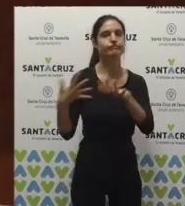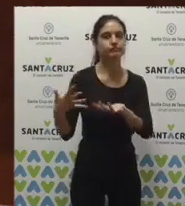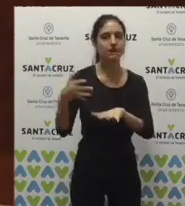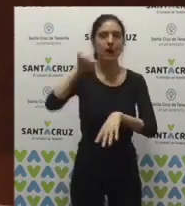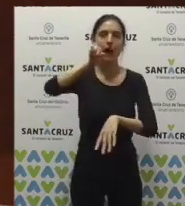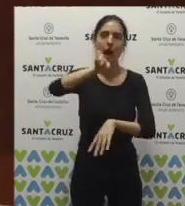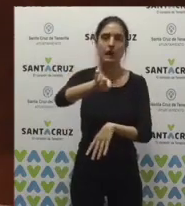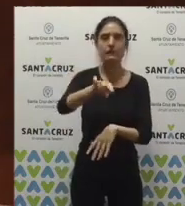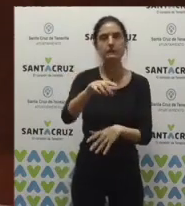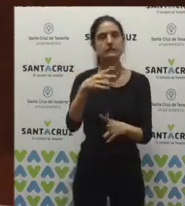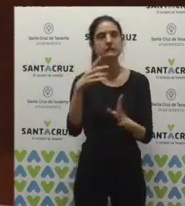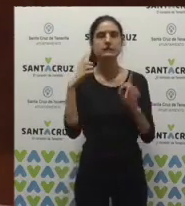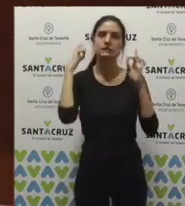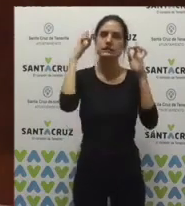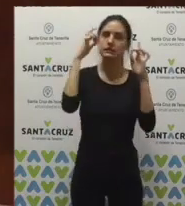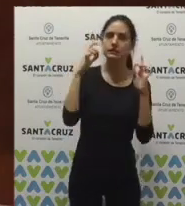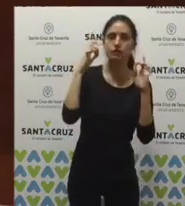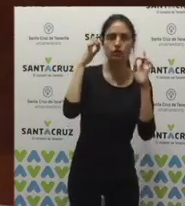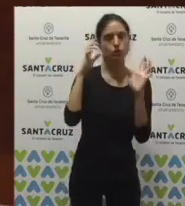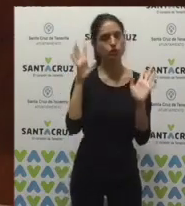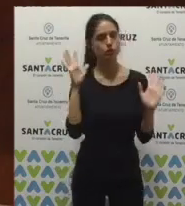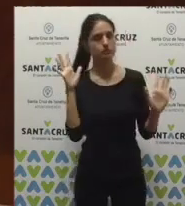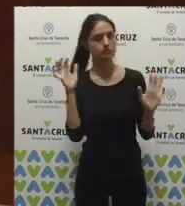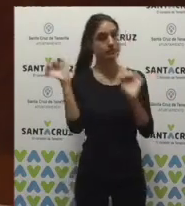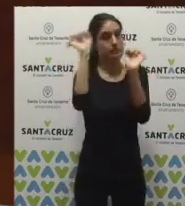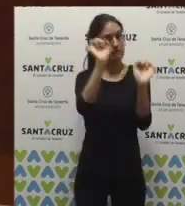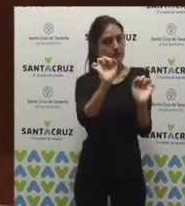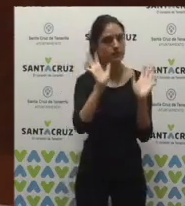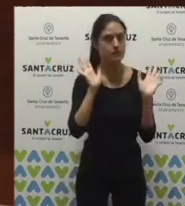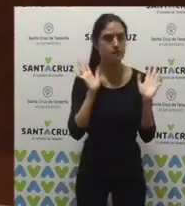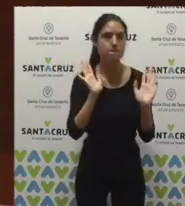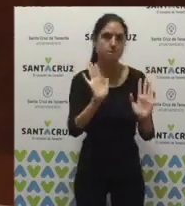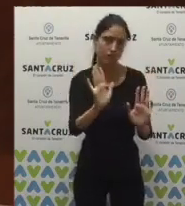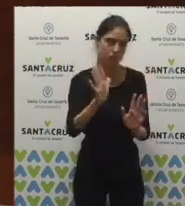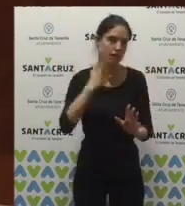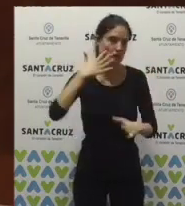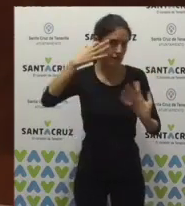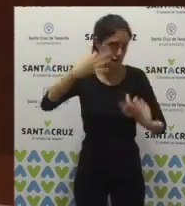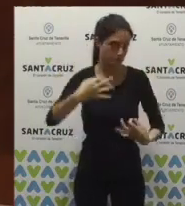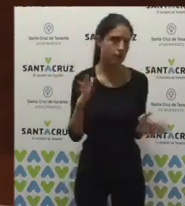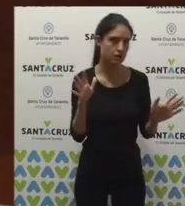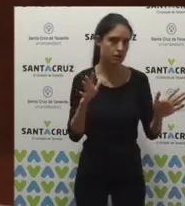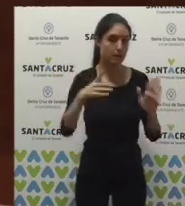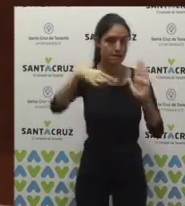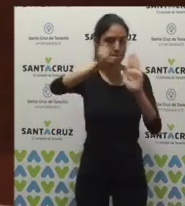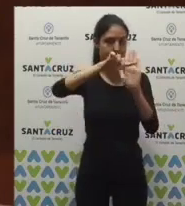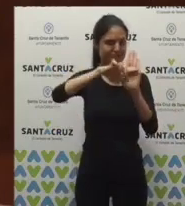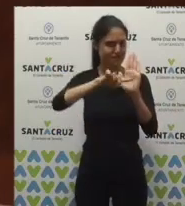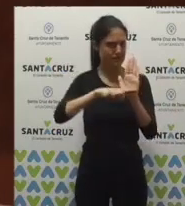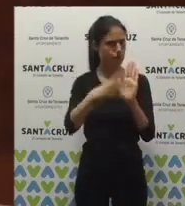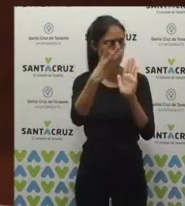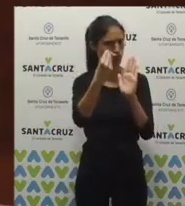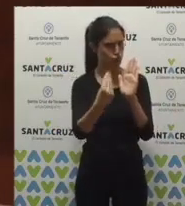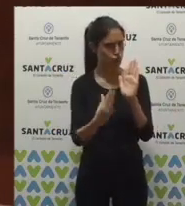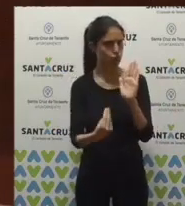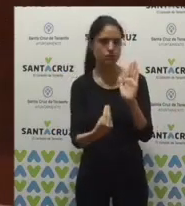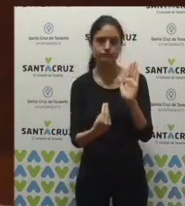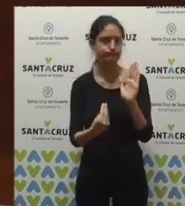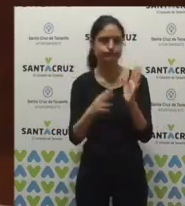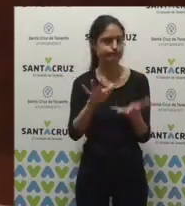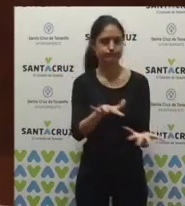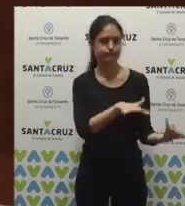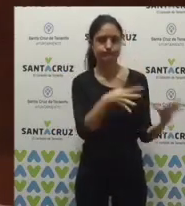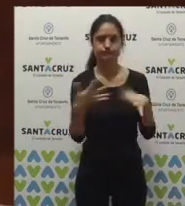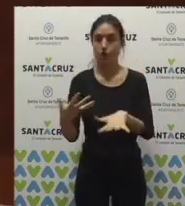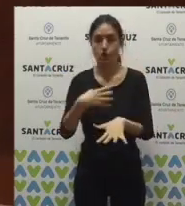se puso la tirita antes de la herida y efectivamente hay muchas muchas medidas que son irrealizables por el